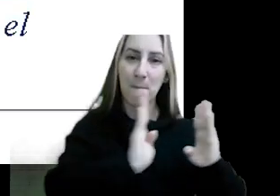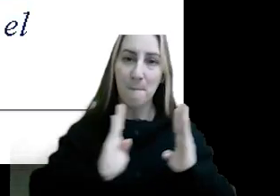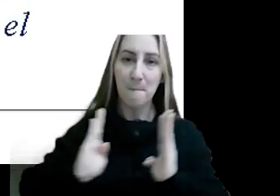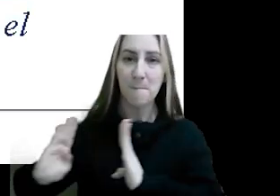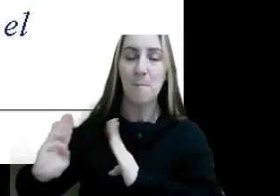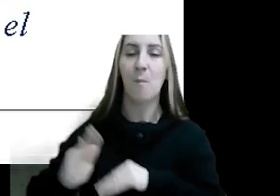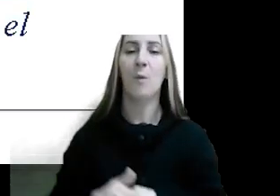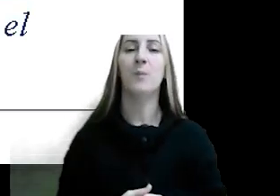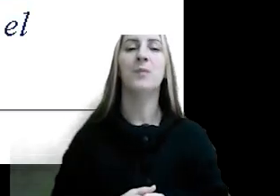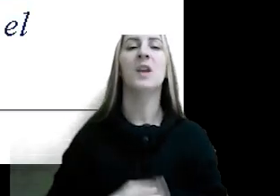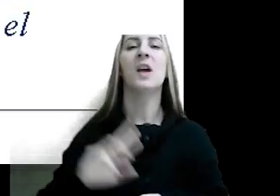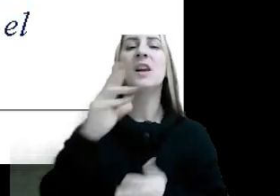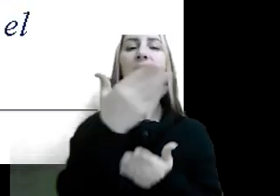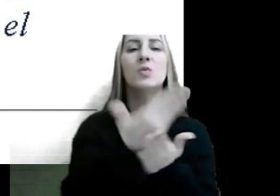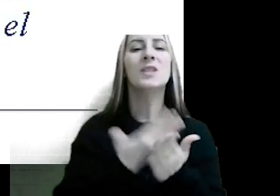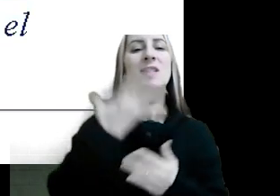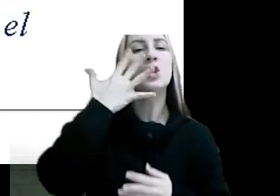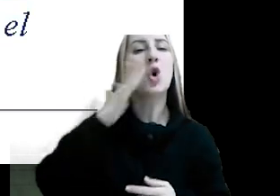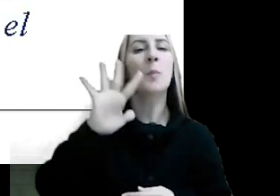la resolución